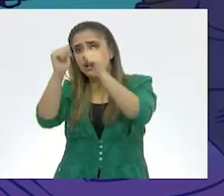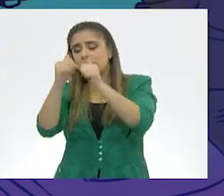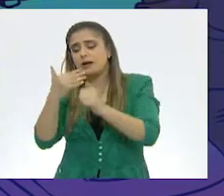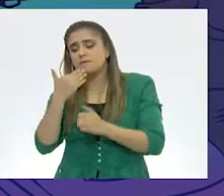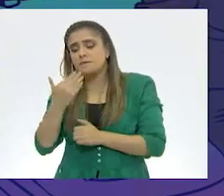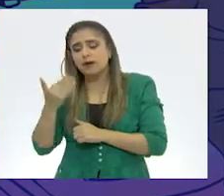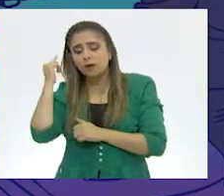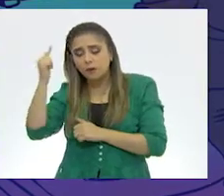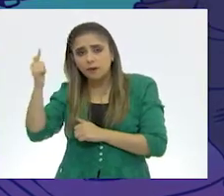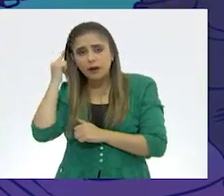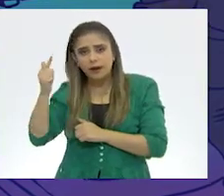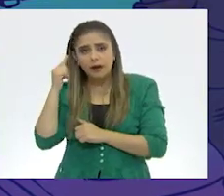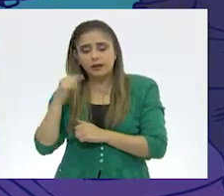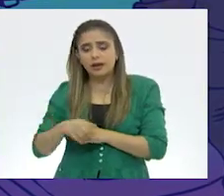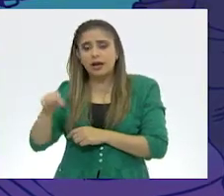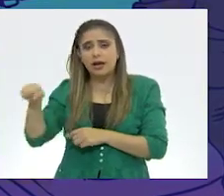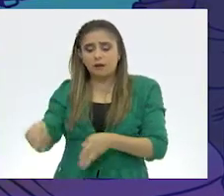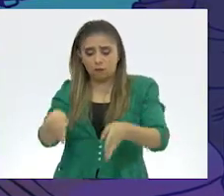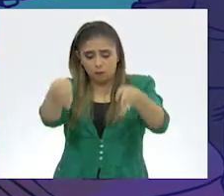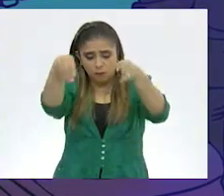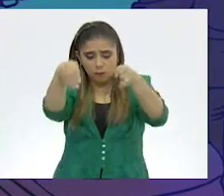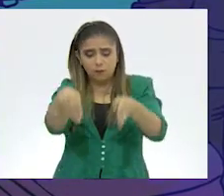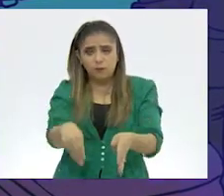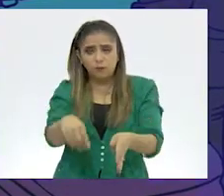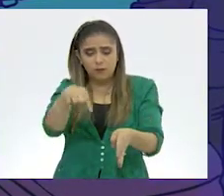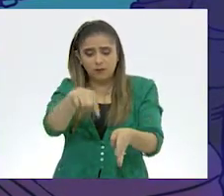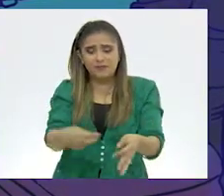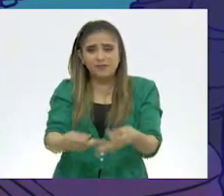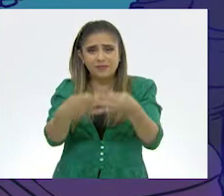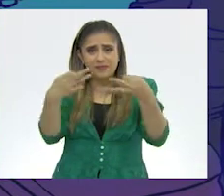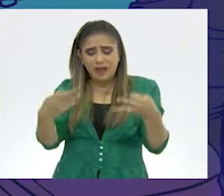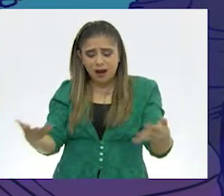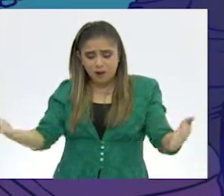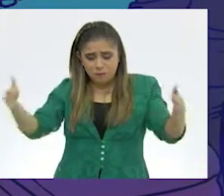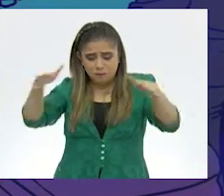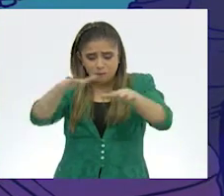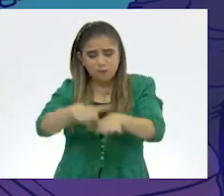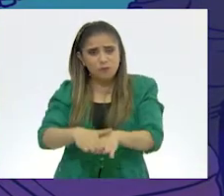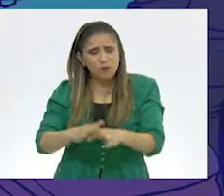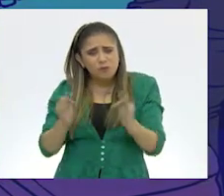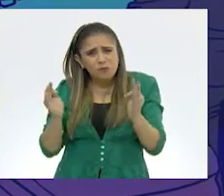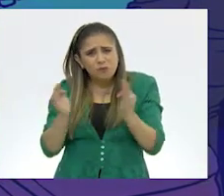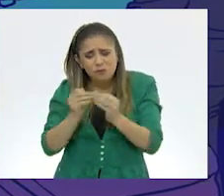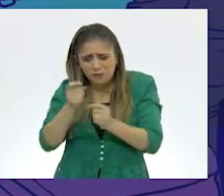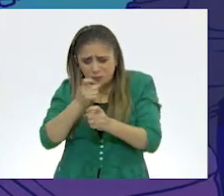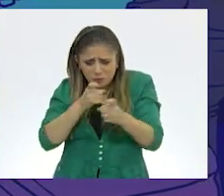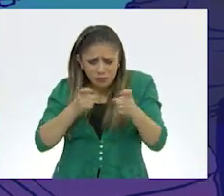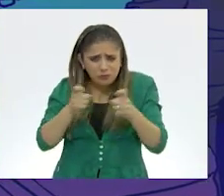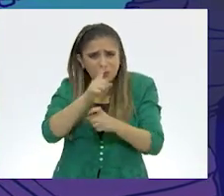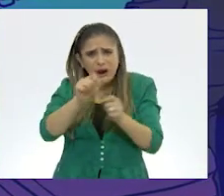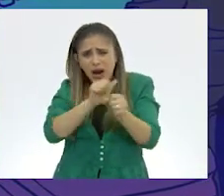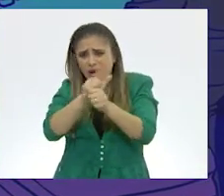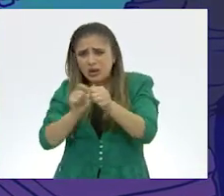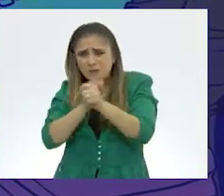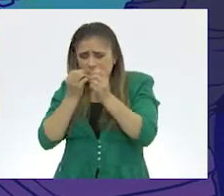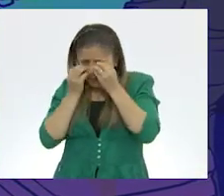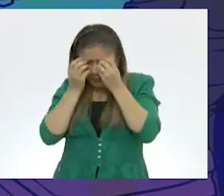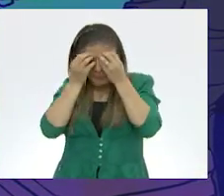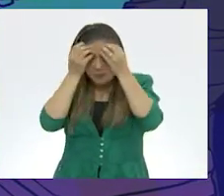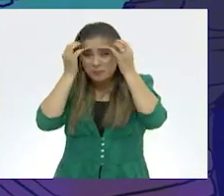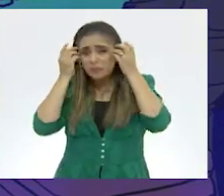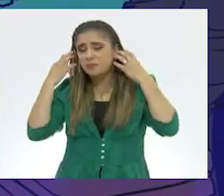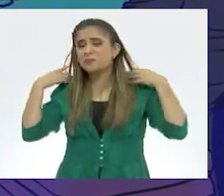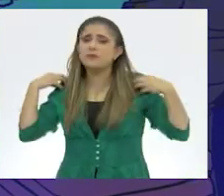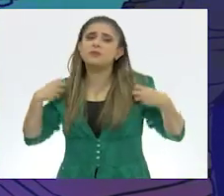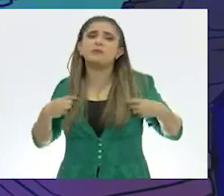Ah, esas tumbas de tierra enlodadas y frías llenas de 1000 clases de bicharracos, glotones que trepan por nuestras